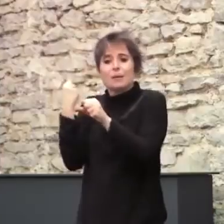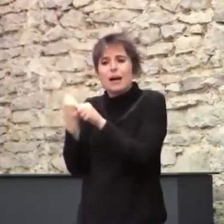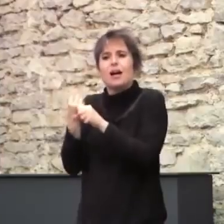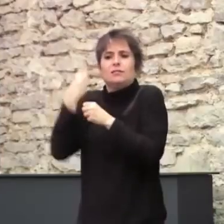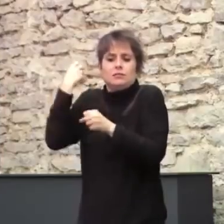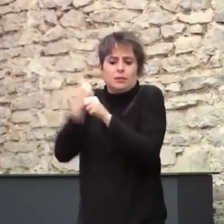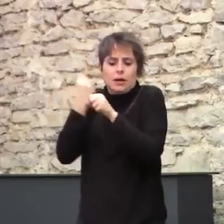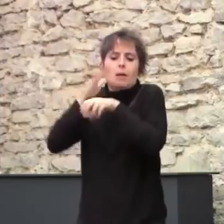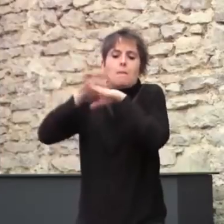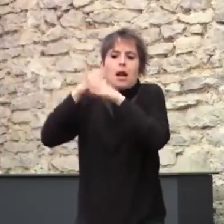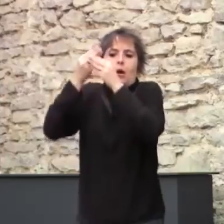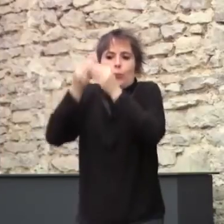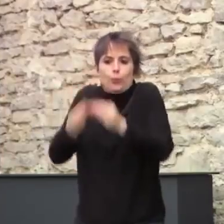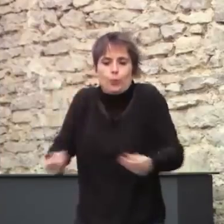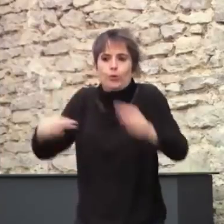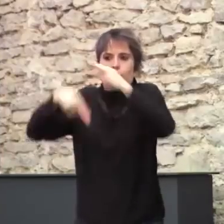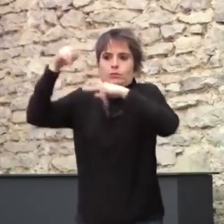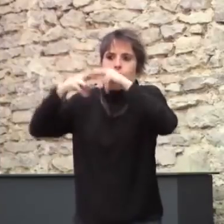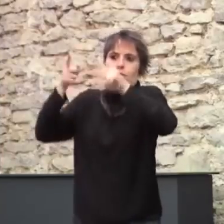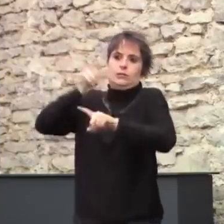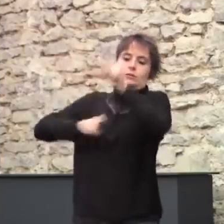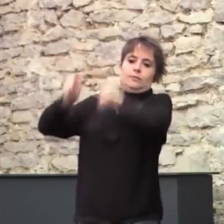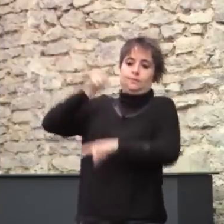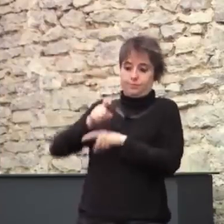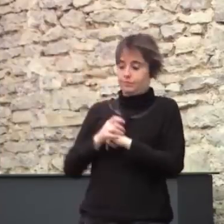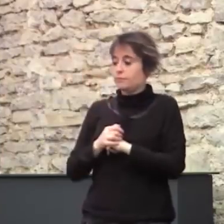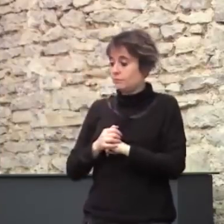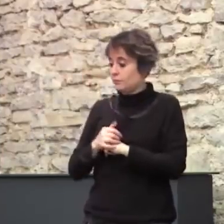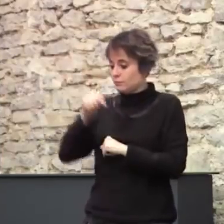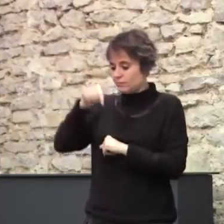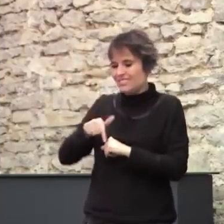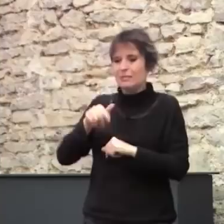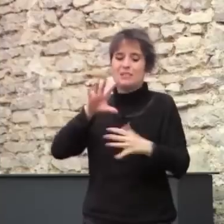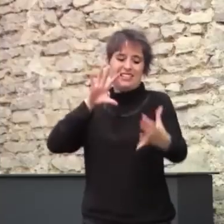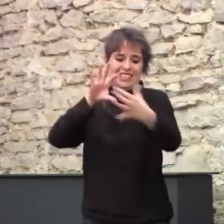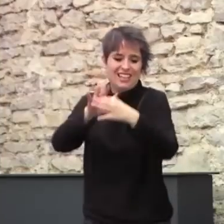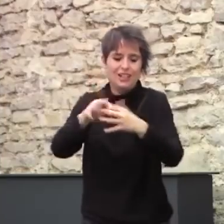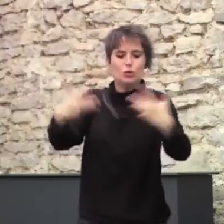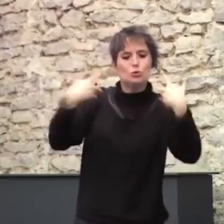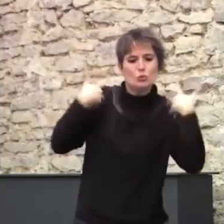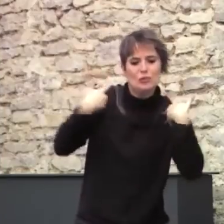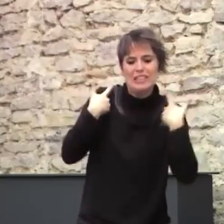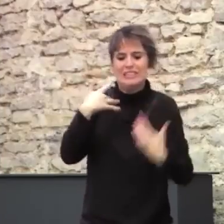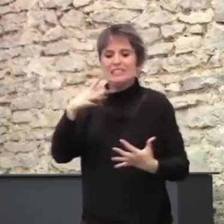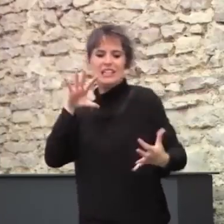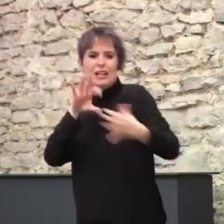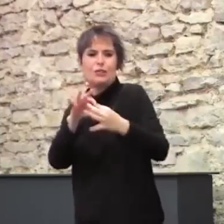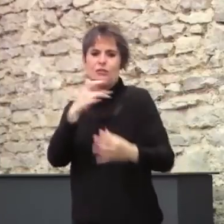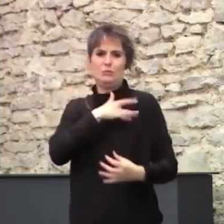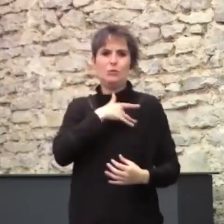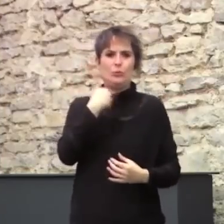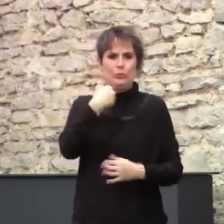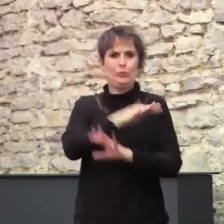poder descontarlos. Sobre todo esta asociación entre el sufrimiento y el amor, ¿no?